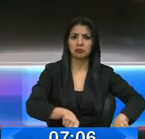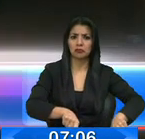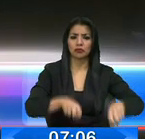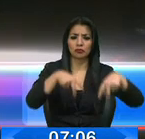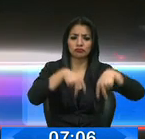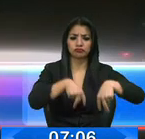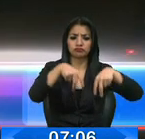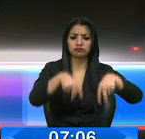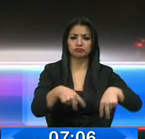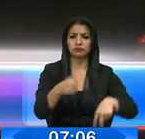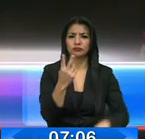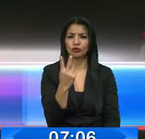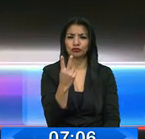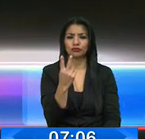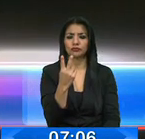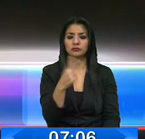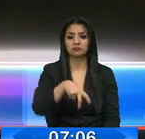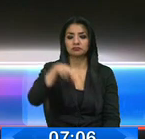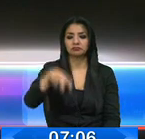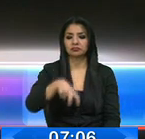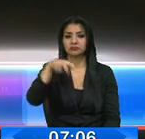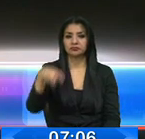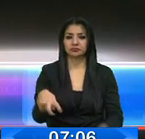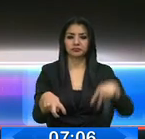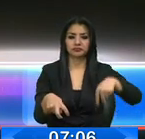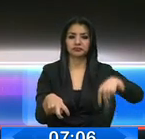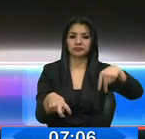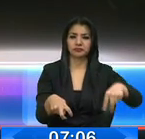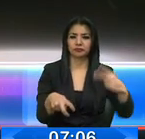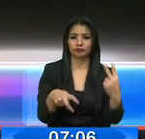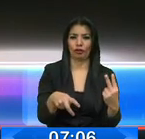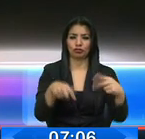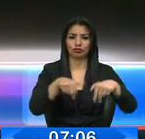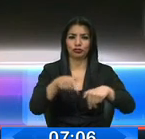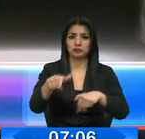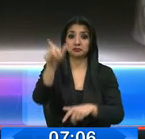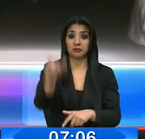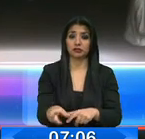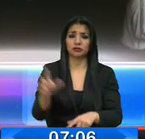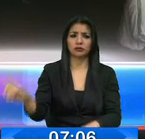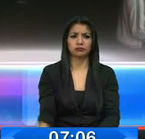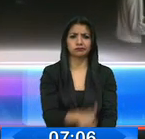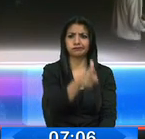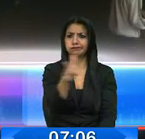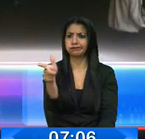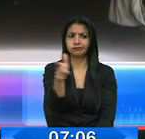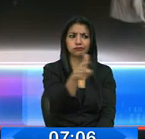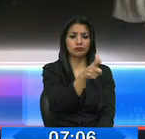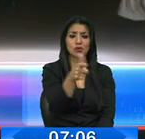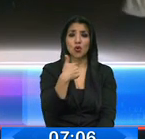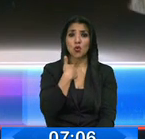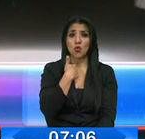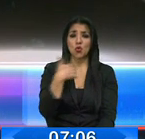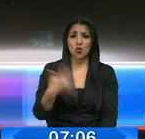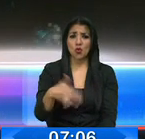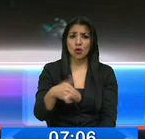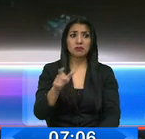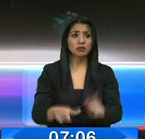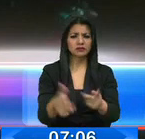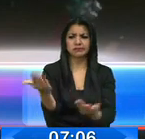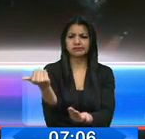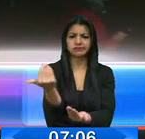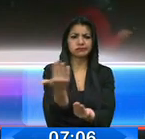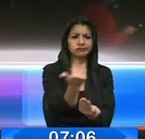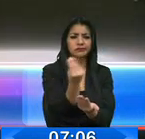sujetos a bordo. 2 se bajaron y uno de ellos con arma en mano grita que es un asalto, que colaboren y entreguen las cosas de valor